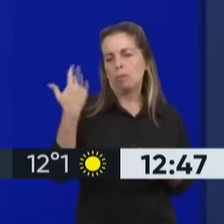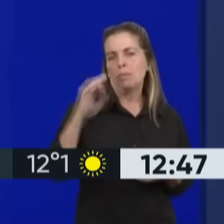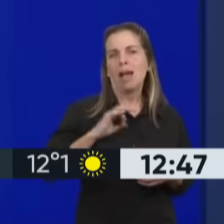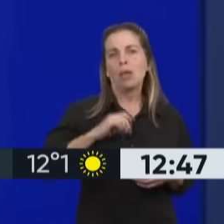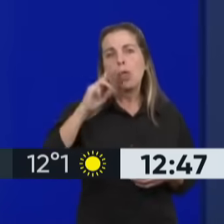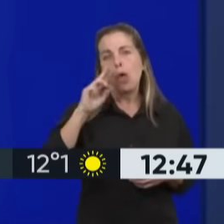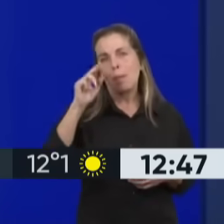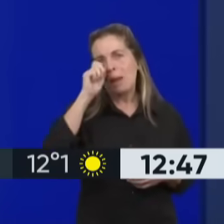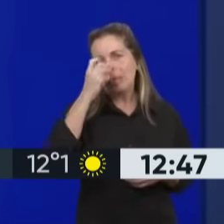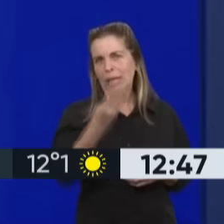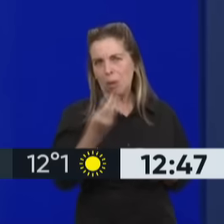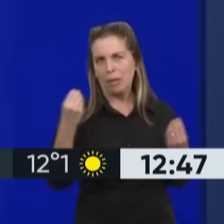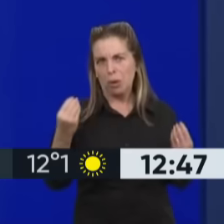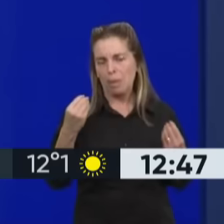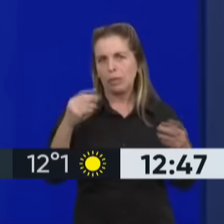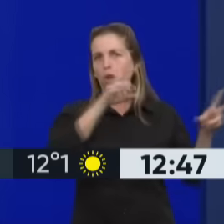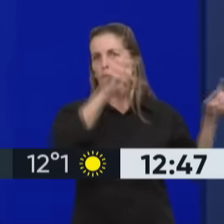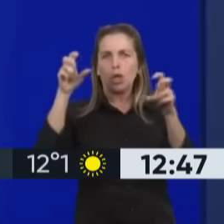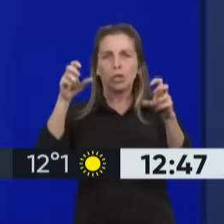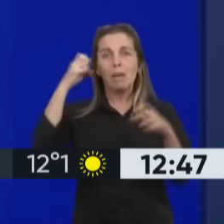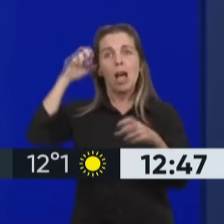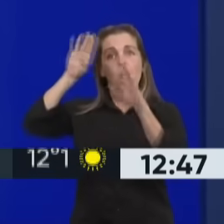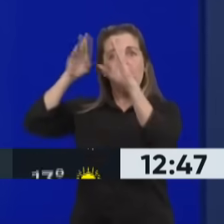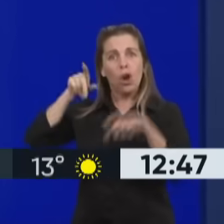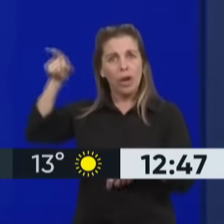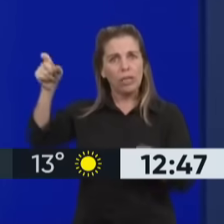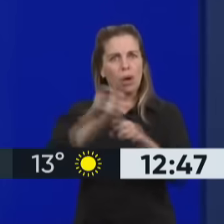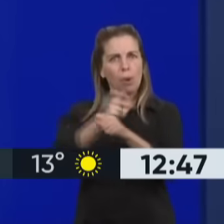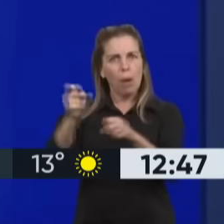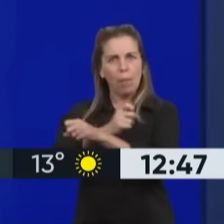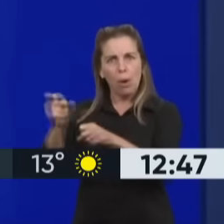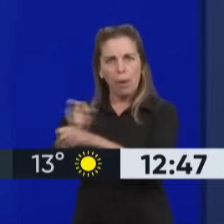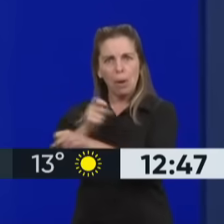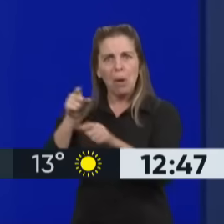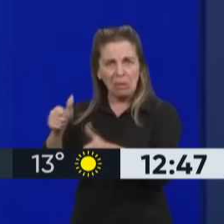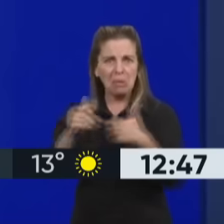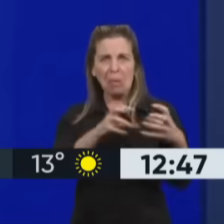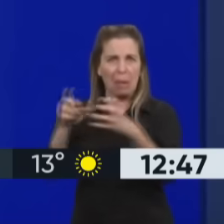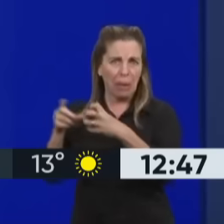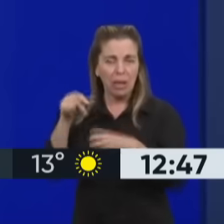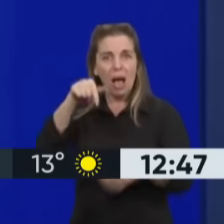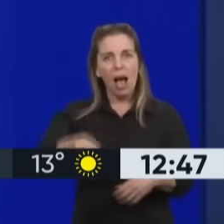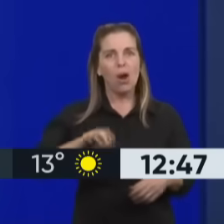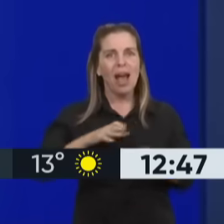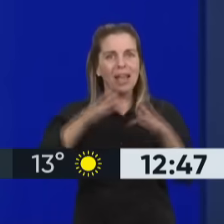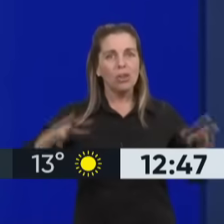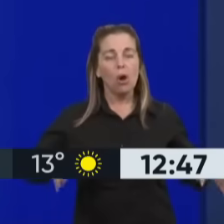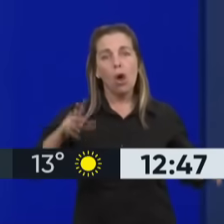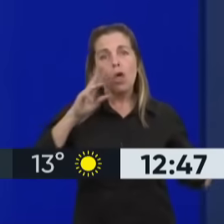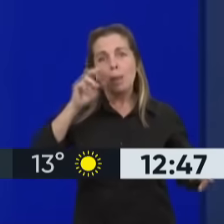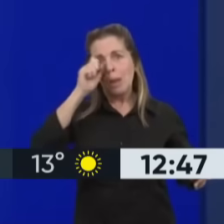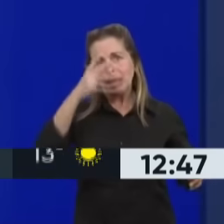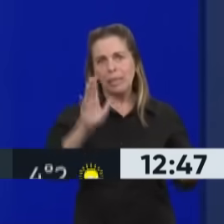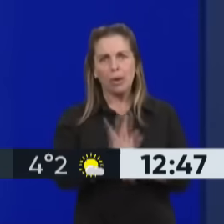2024 la agenda legislativa fluyó y durante el 2025 está empastada, atascada. Es